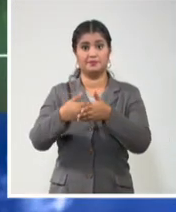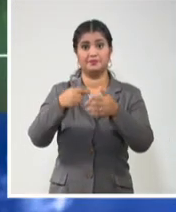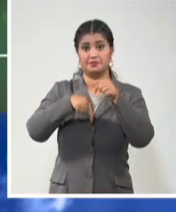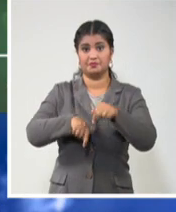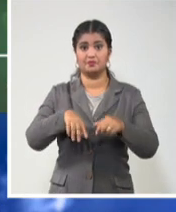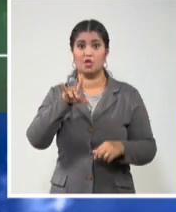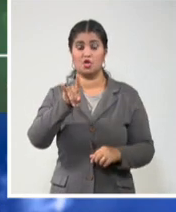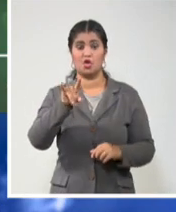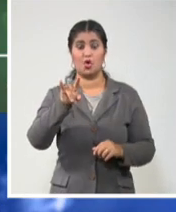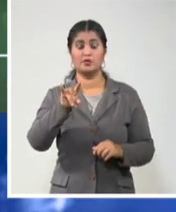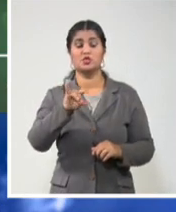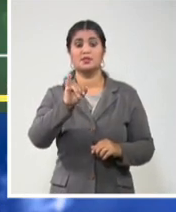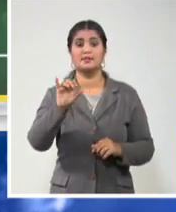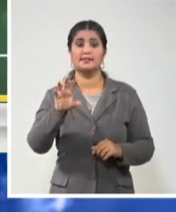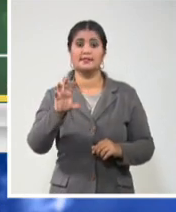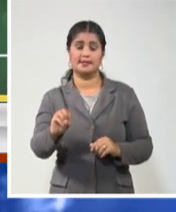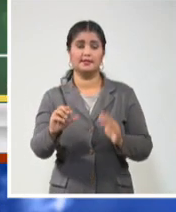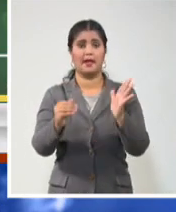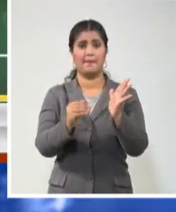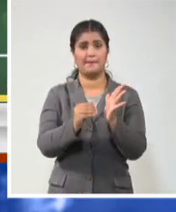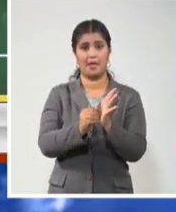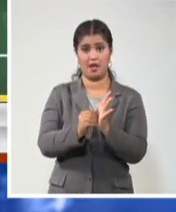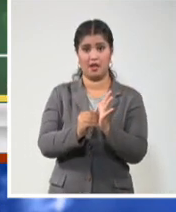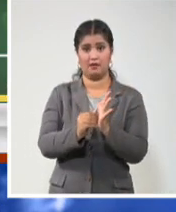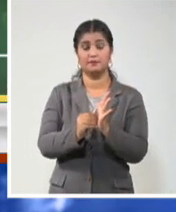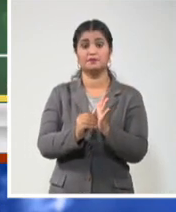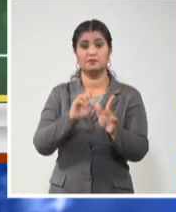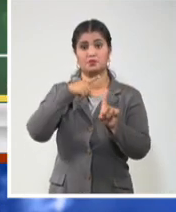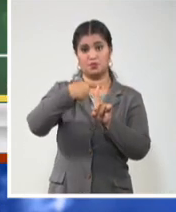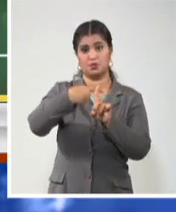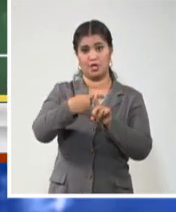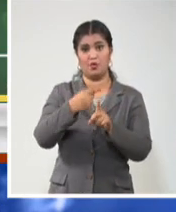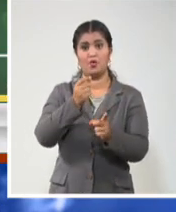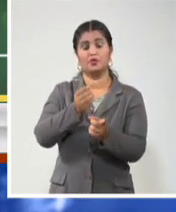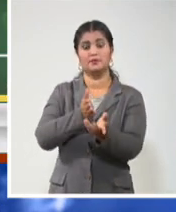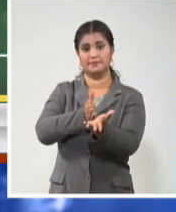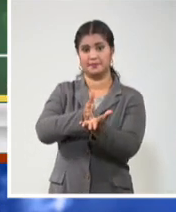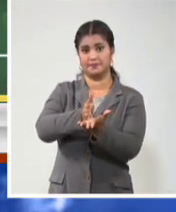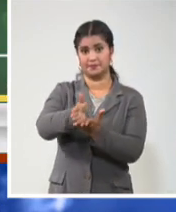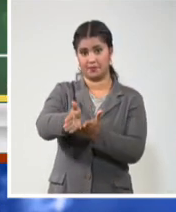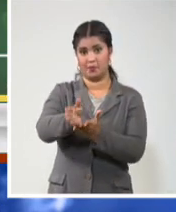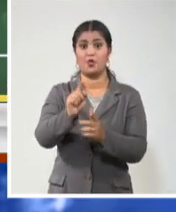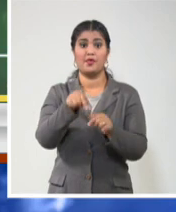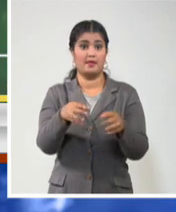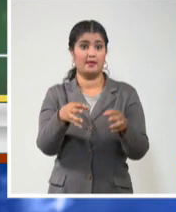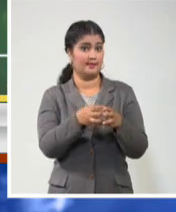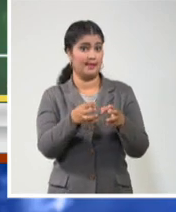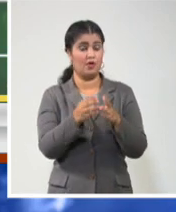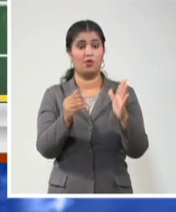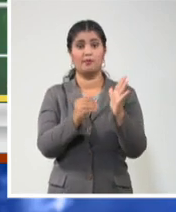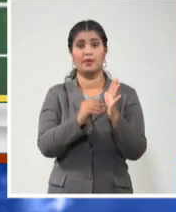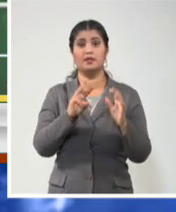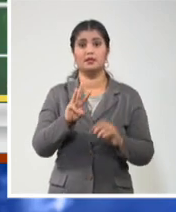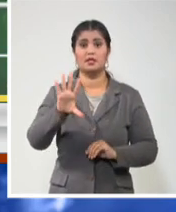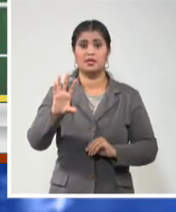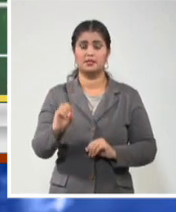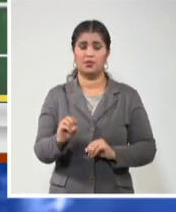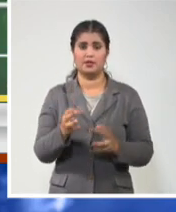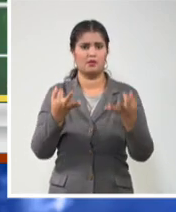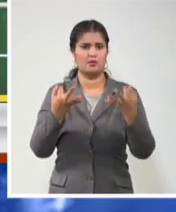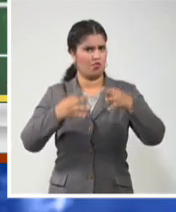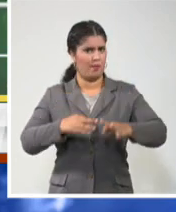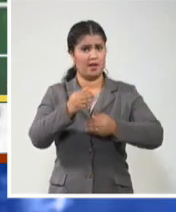960.802 casos positivos, de los cuales 1.392 se mantienen activos. De ellos, 1.350 con evolución